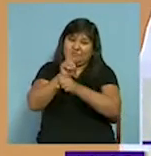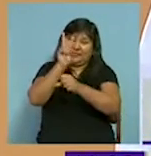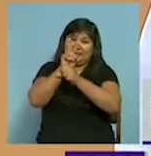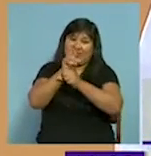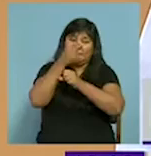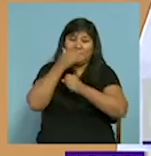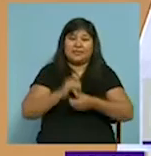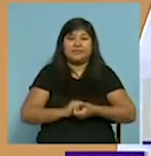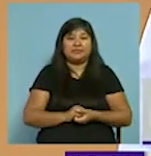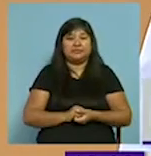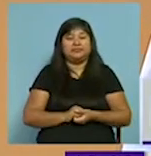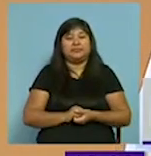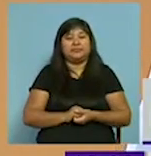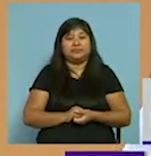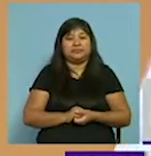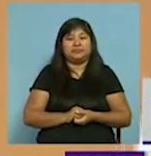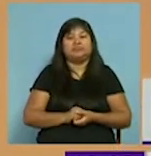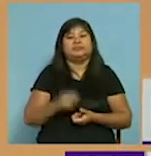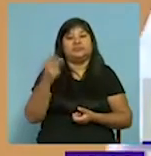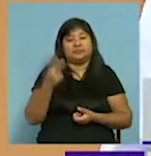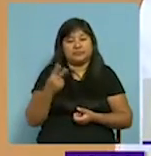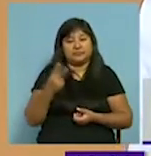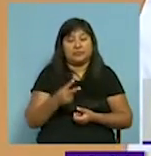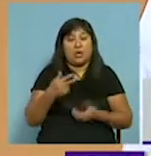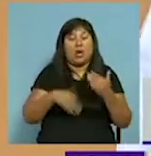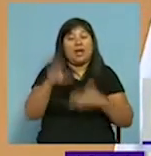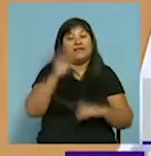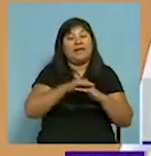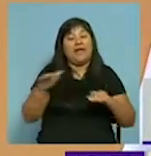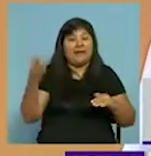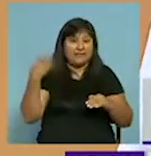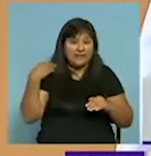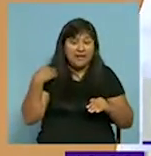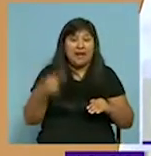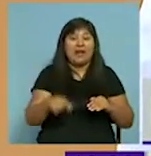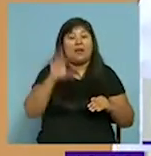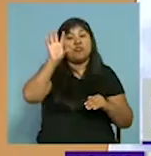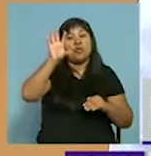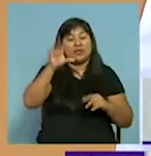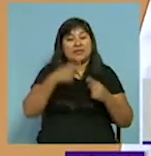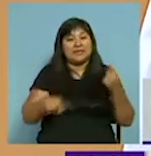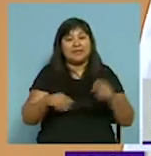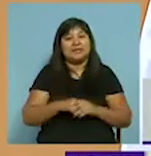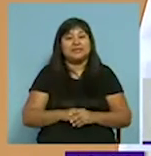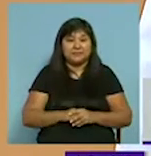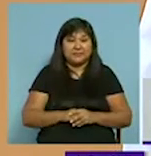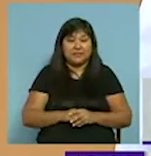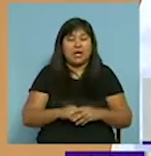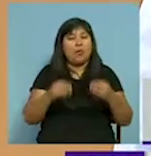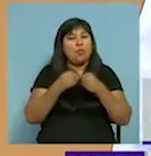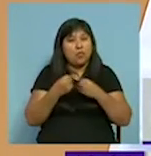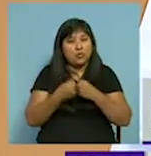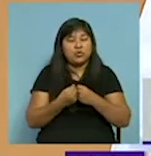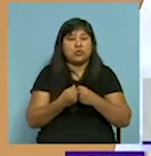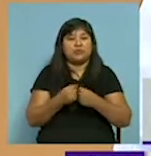después corregirlos y después lo que tiene que ver a nivel general provincia ciudad veremos yo tengo muchos planes en este